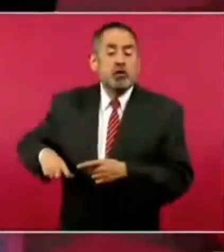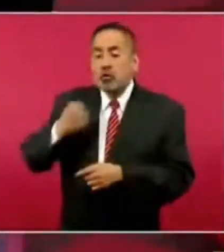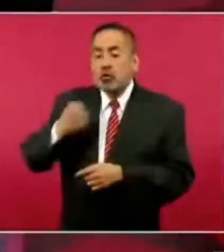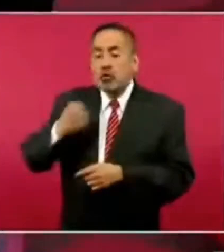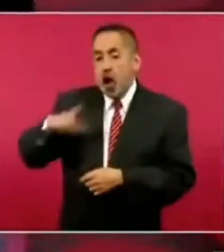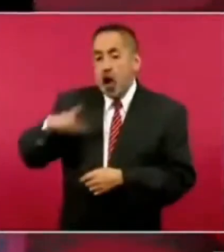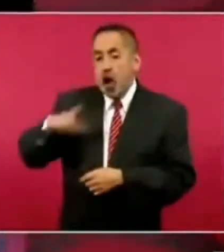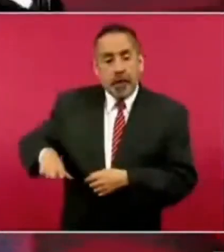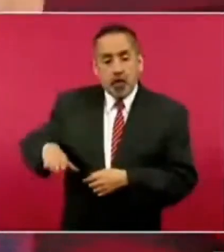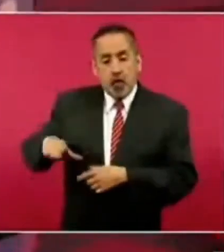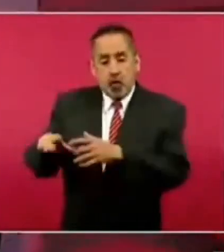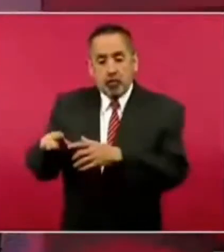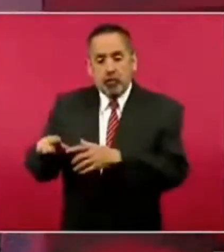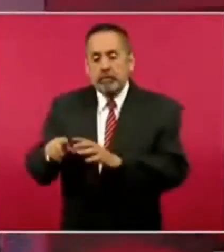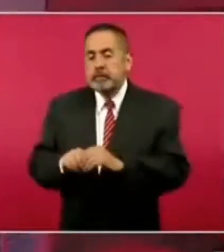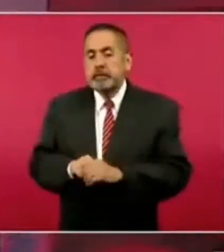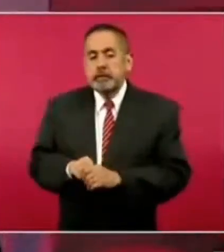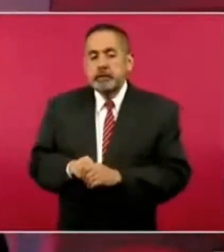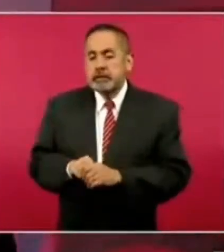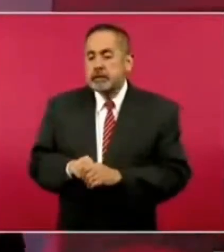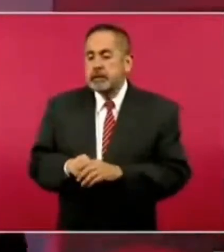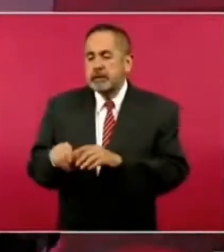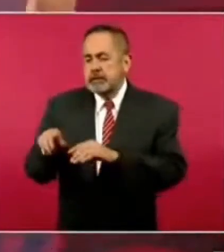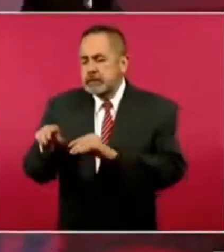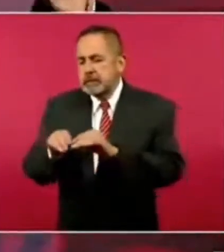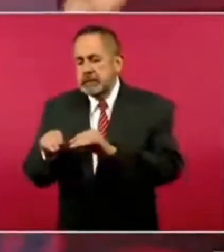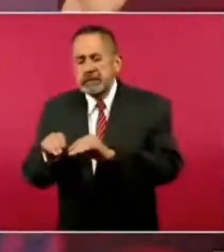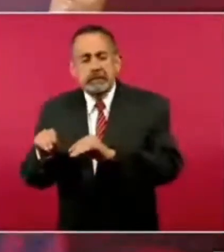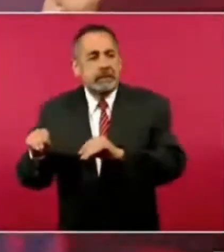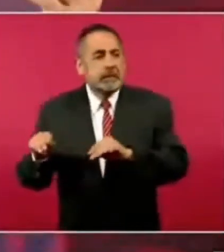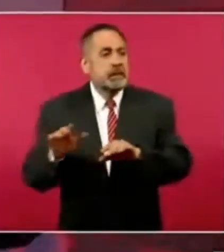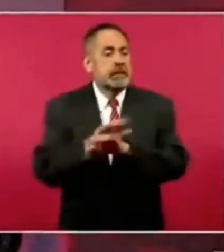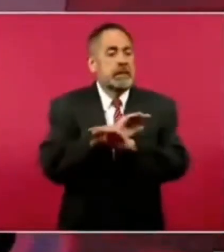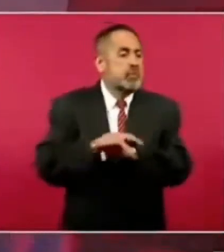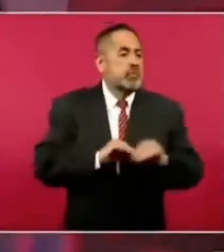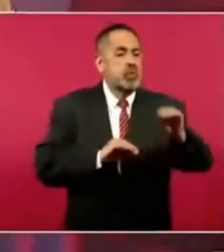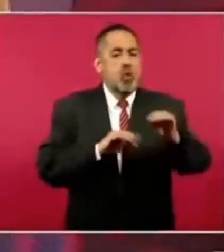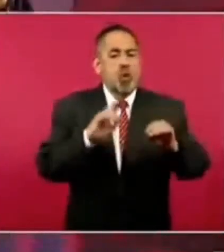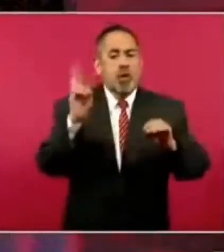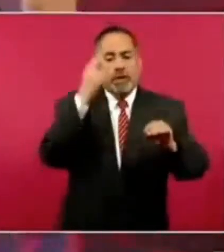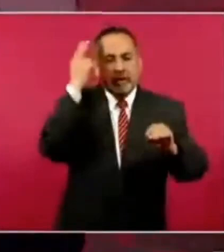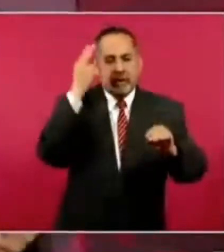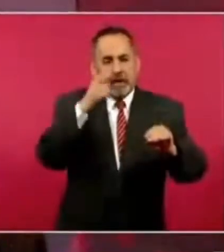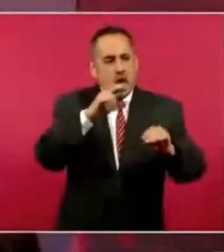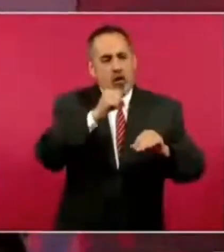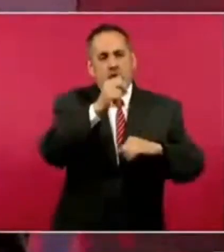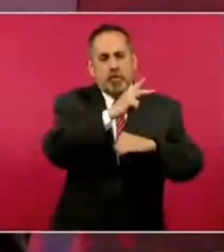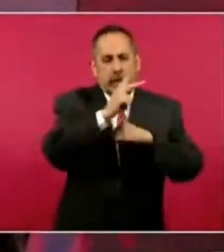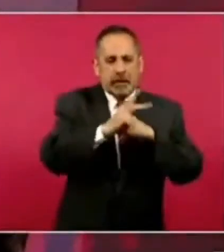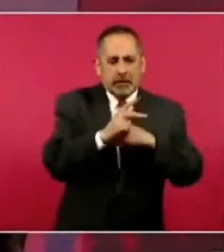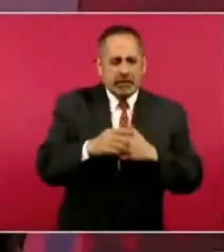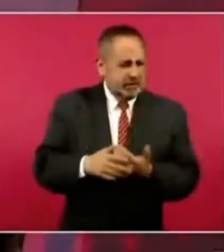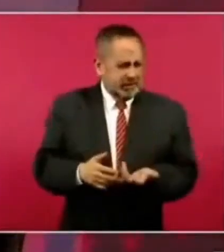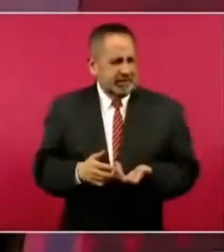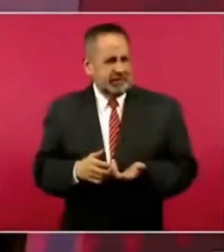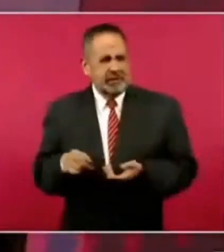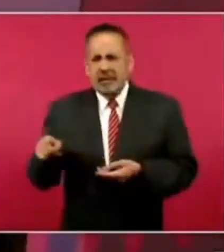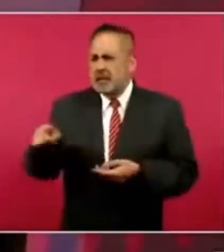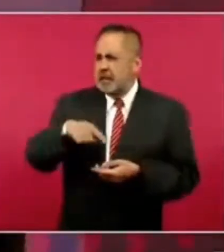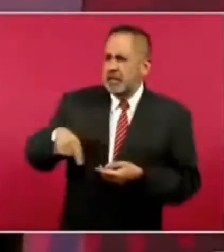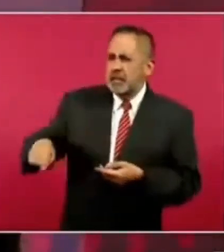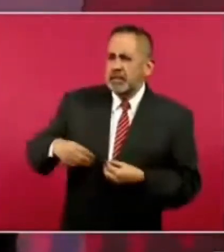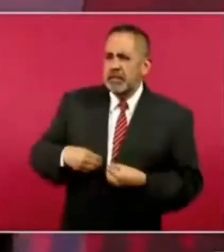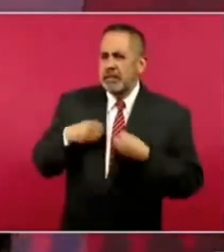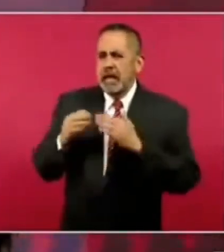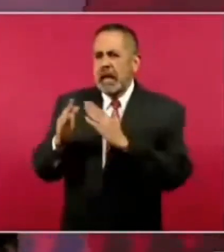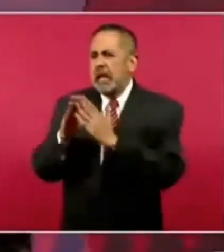terminara en una universidad en el extranjero, pero además de vivir en una unidad habitacional o en